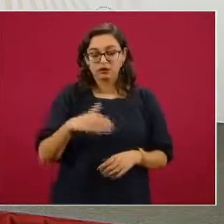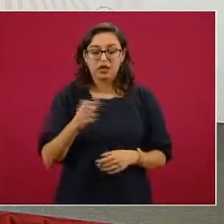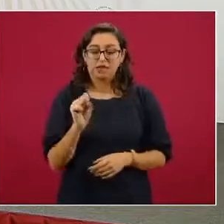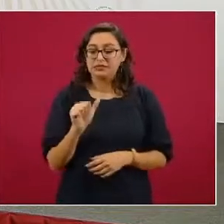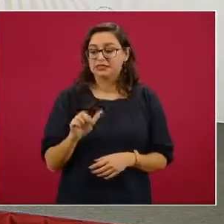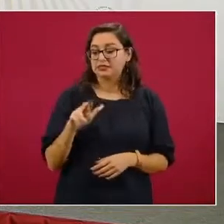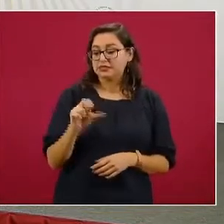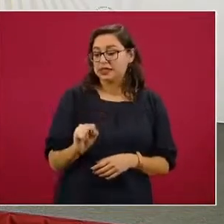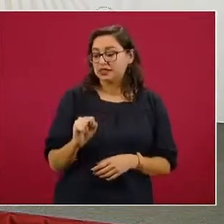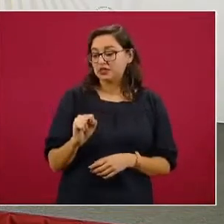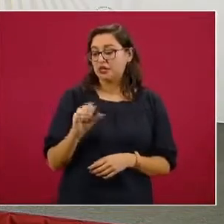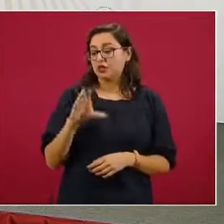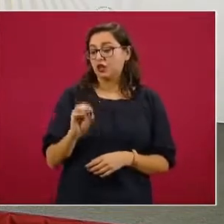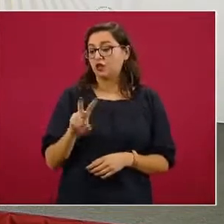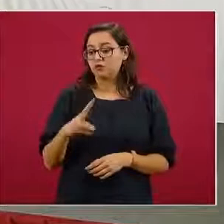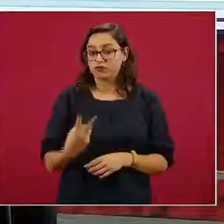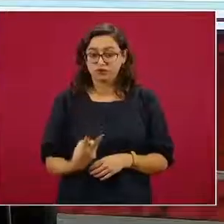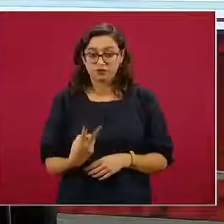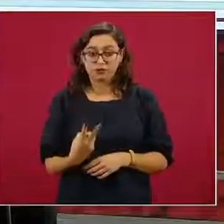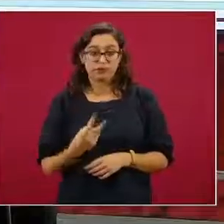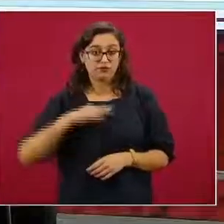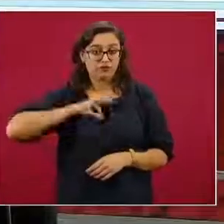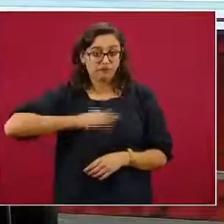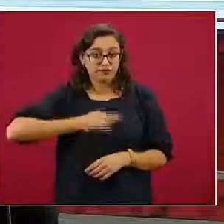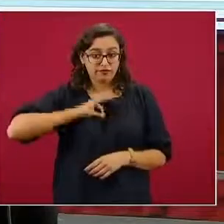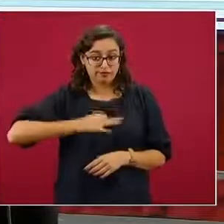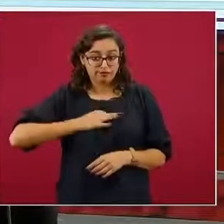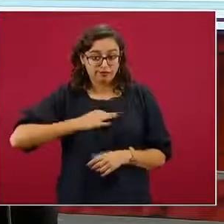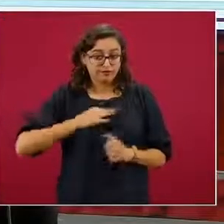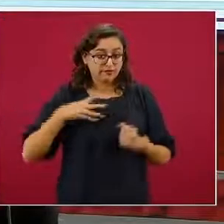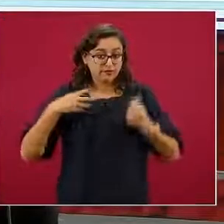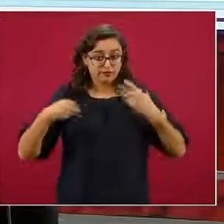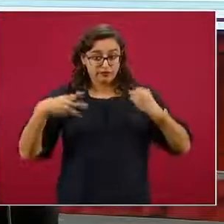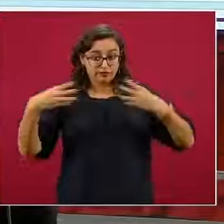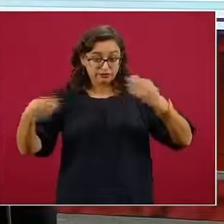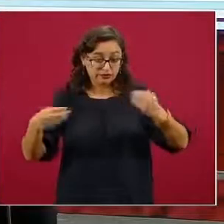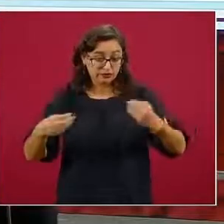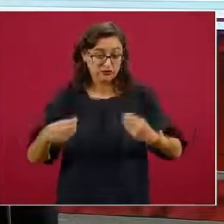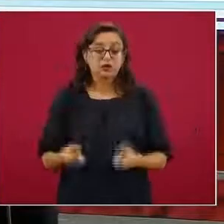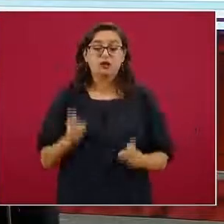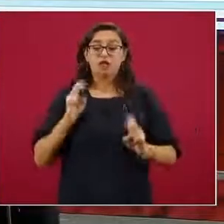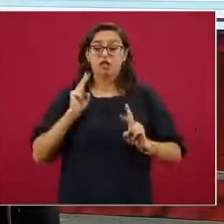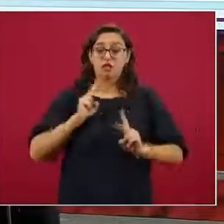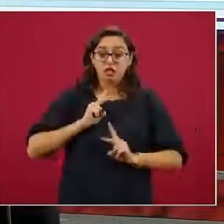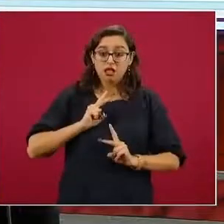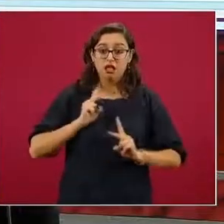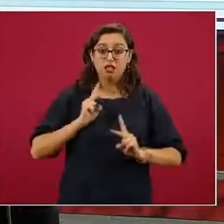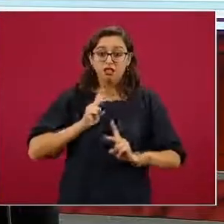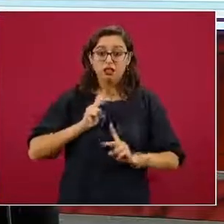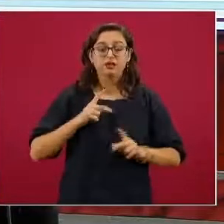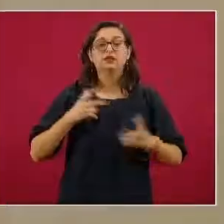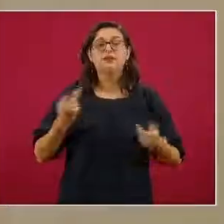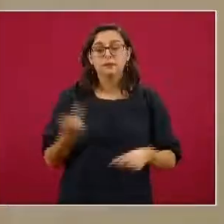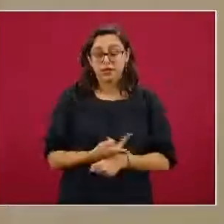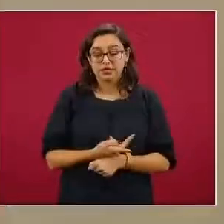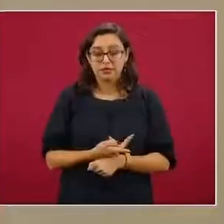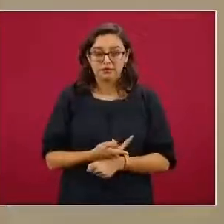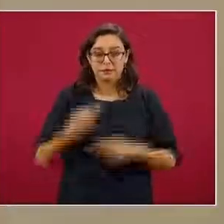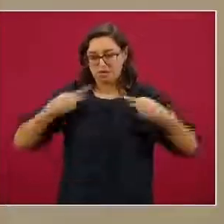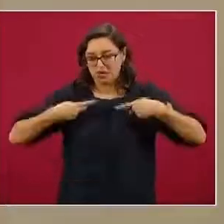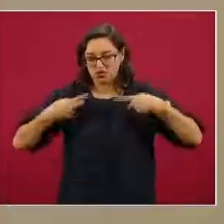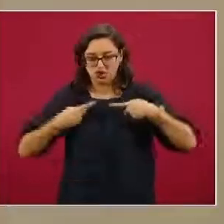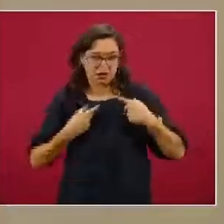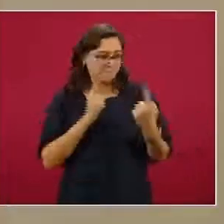virus SARS-CoV-2, como múltiples virus que causan infección en el aparato respiratorio, ocurren de persona